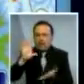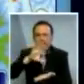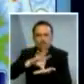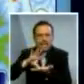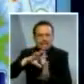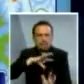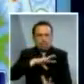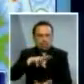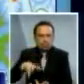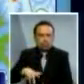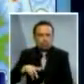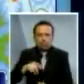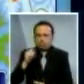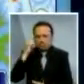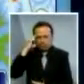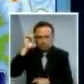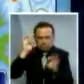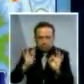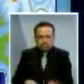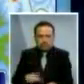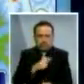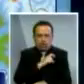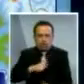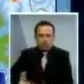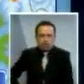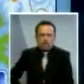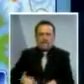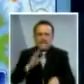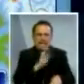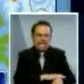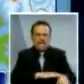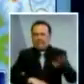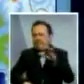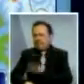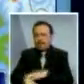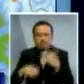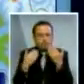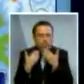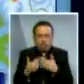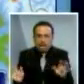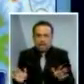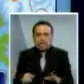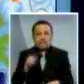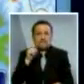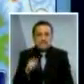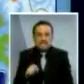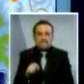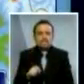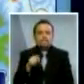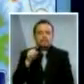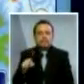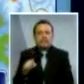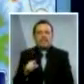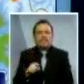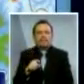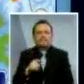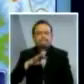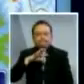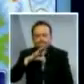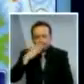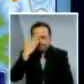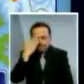mundo civilizado, gobernado por la izquierda, por la derecha, me da lo mismo, ese es un delito terrorista, porque su